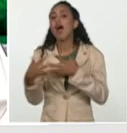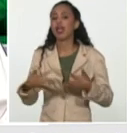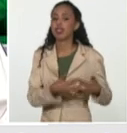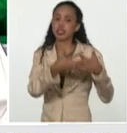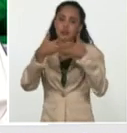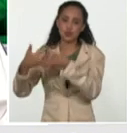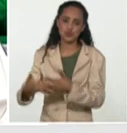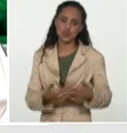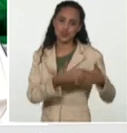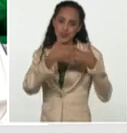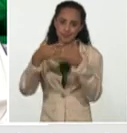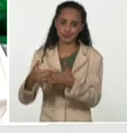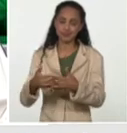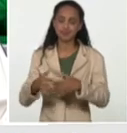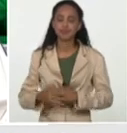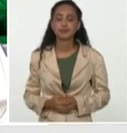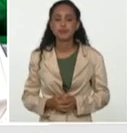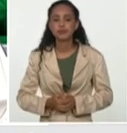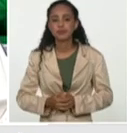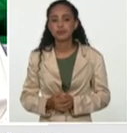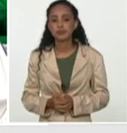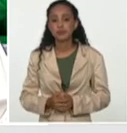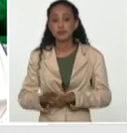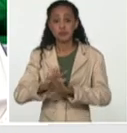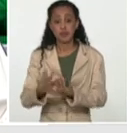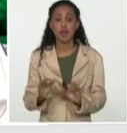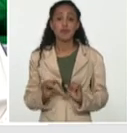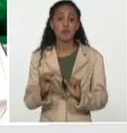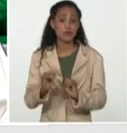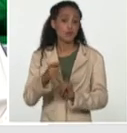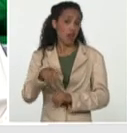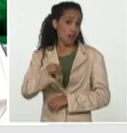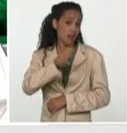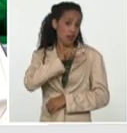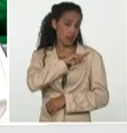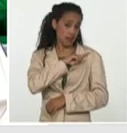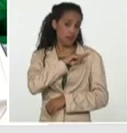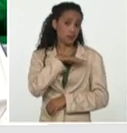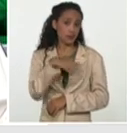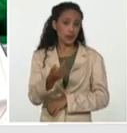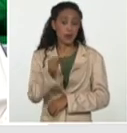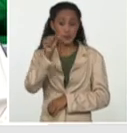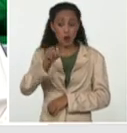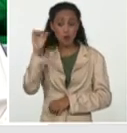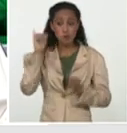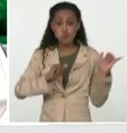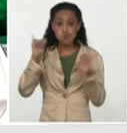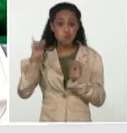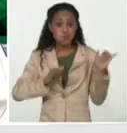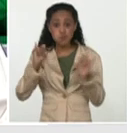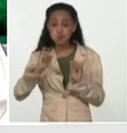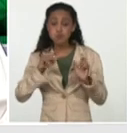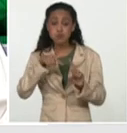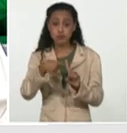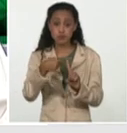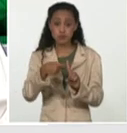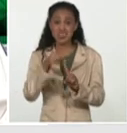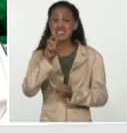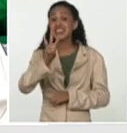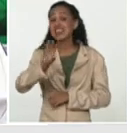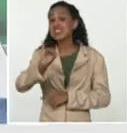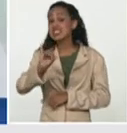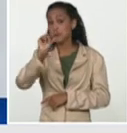ayer, en el día de ayer, los casos importados, los 36 casos